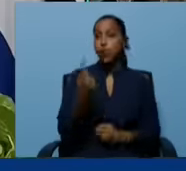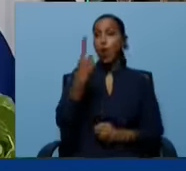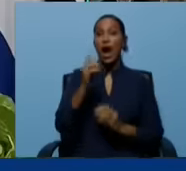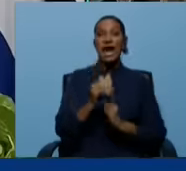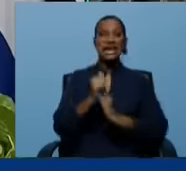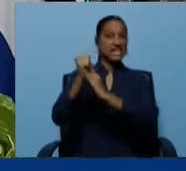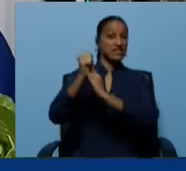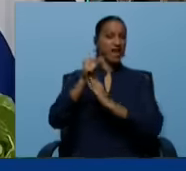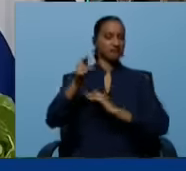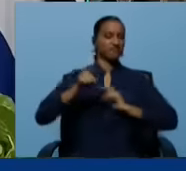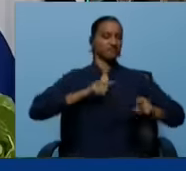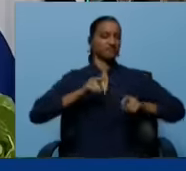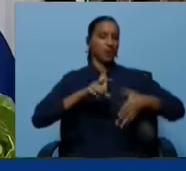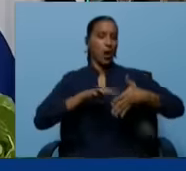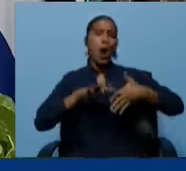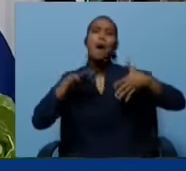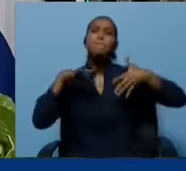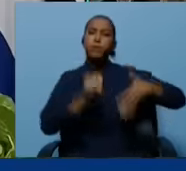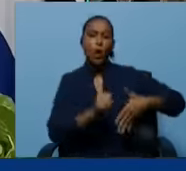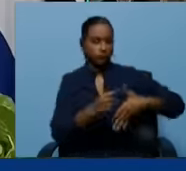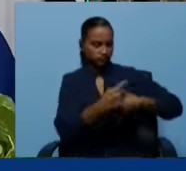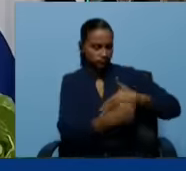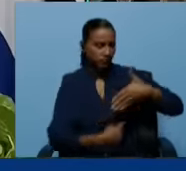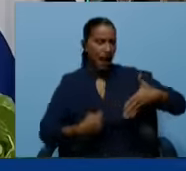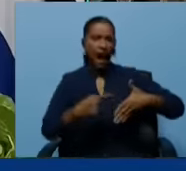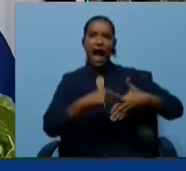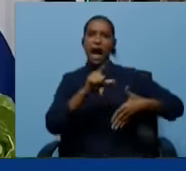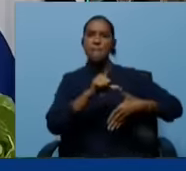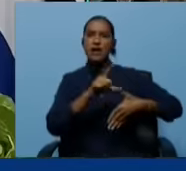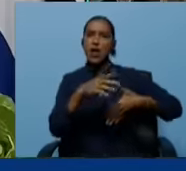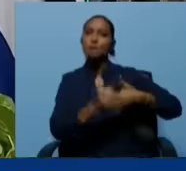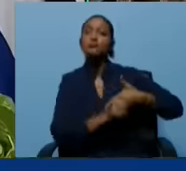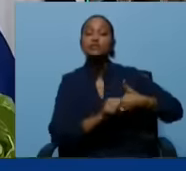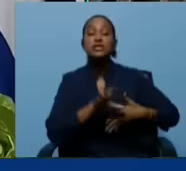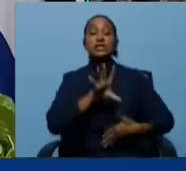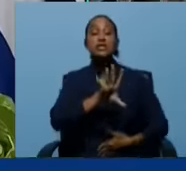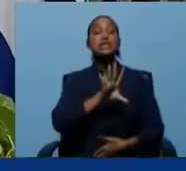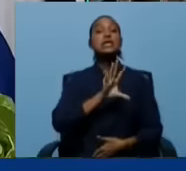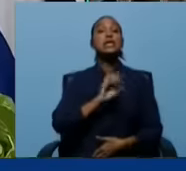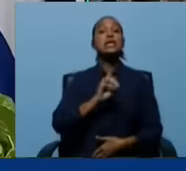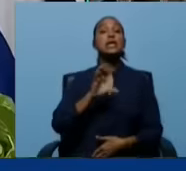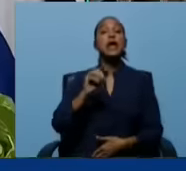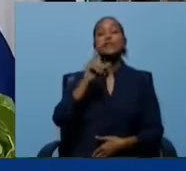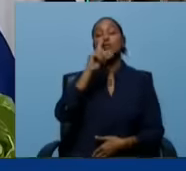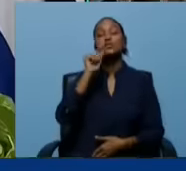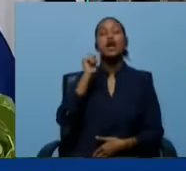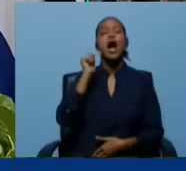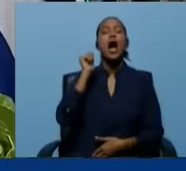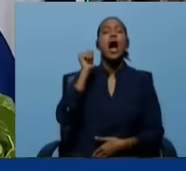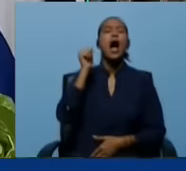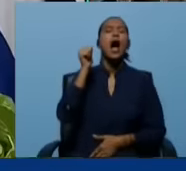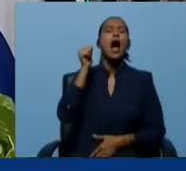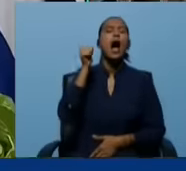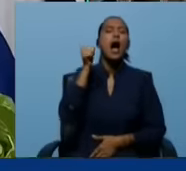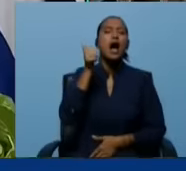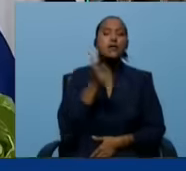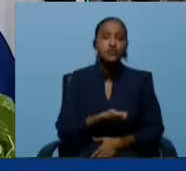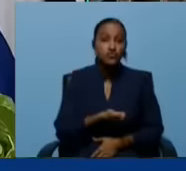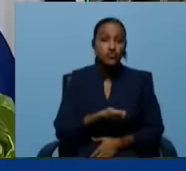500 años, pero como se logró la independencia, así gracias